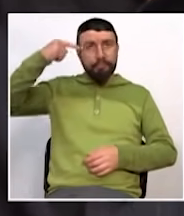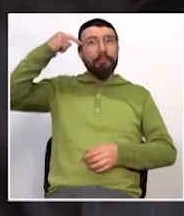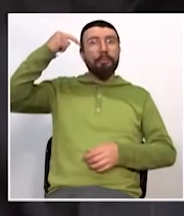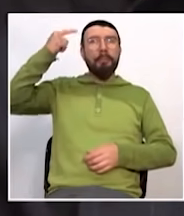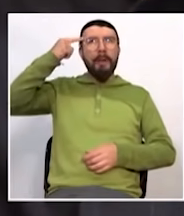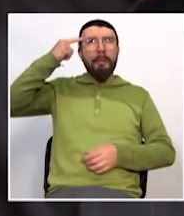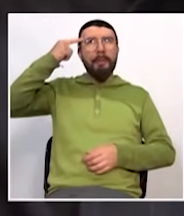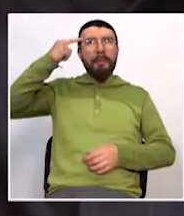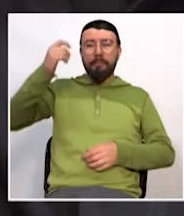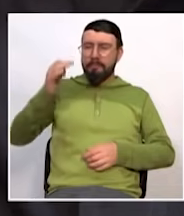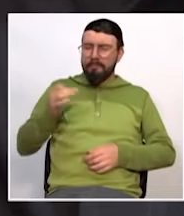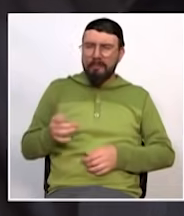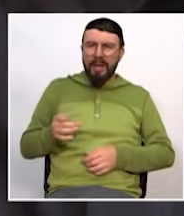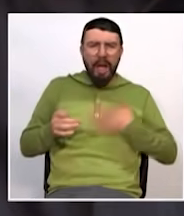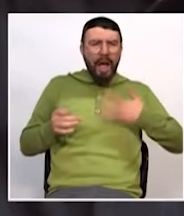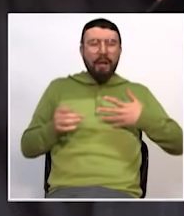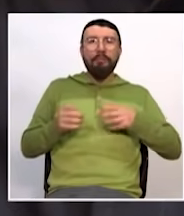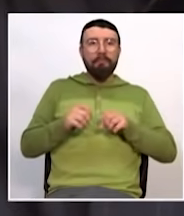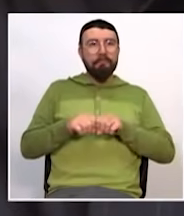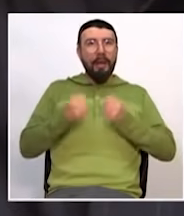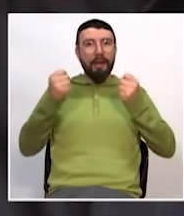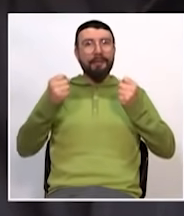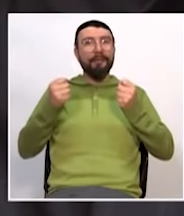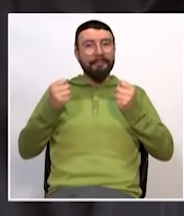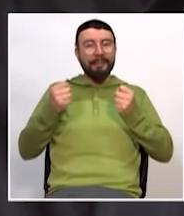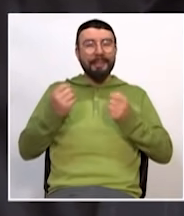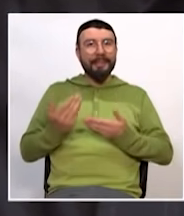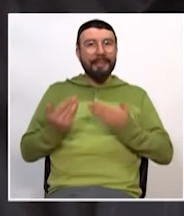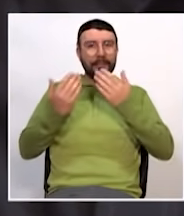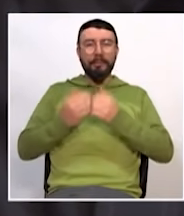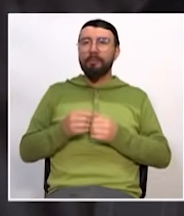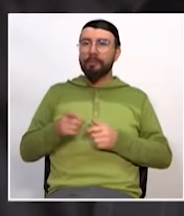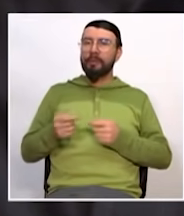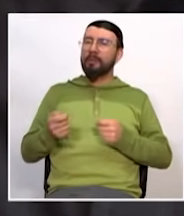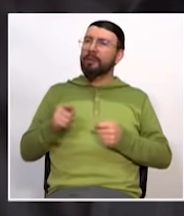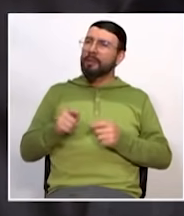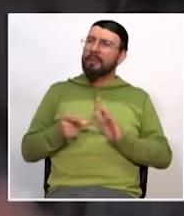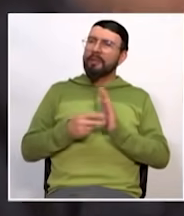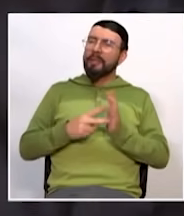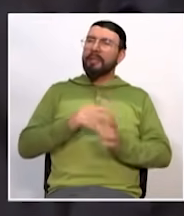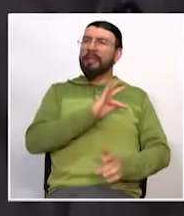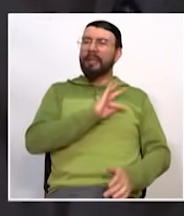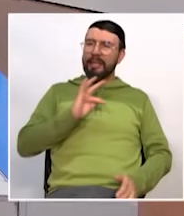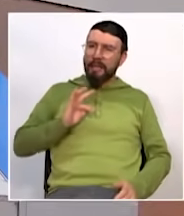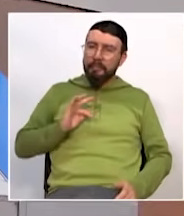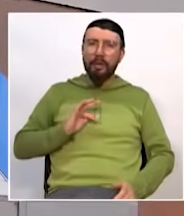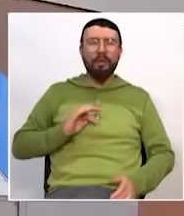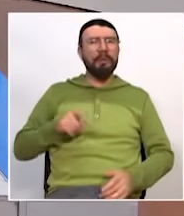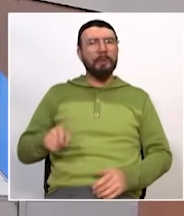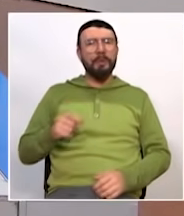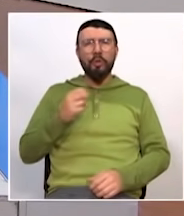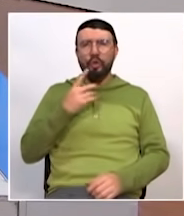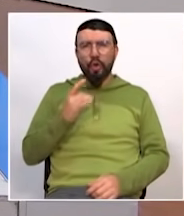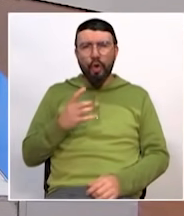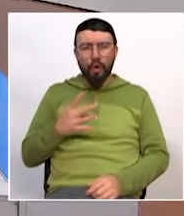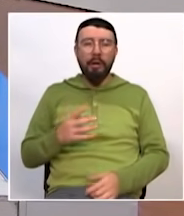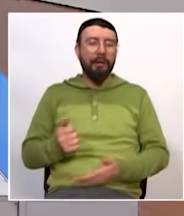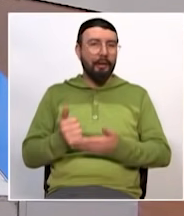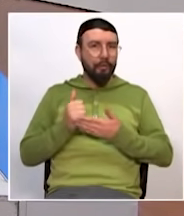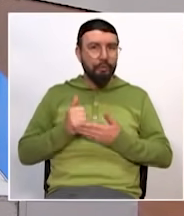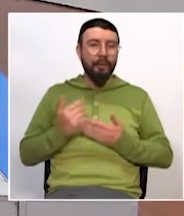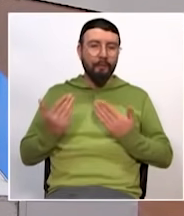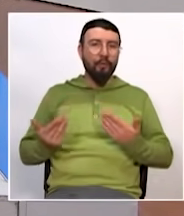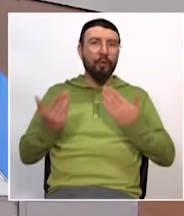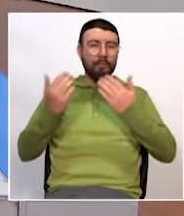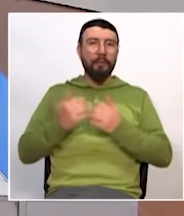yo esté pensando lo que estoy sintiendo se llama también terapia de la crueldad un clavo saca otro clavo pero funciona